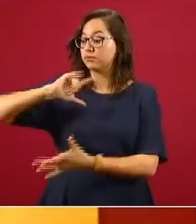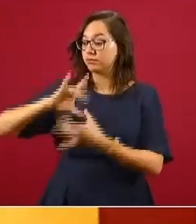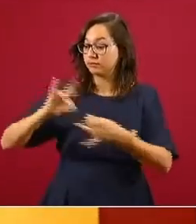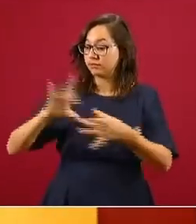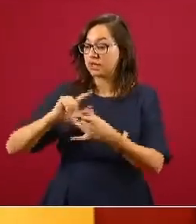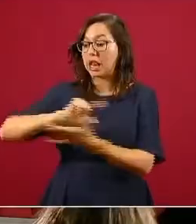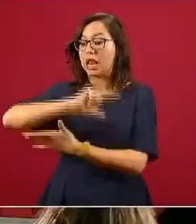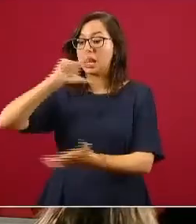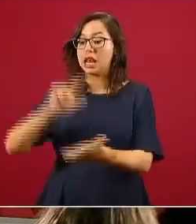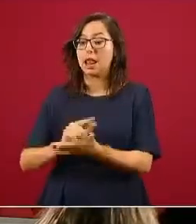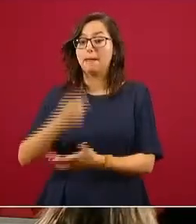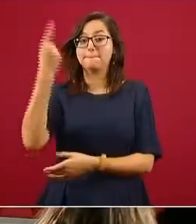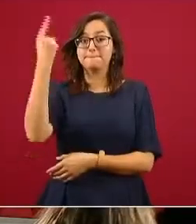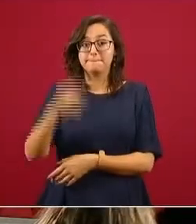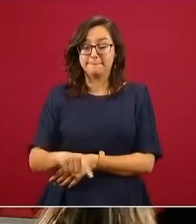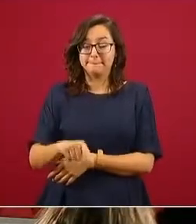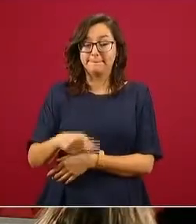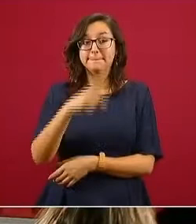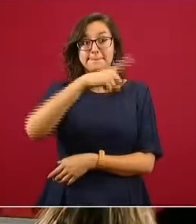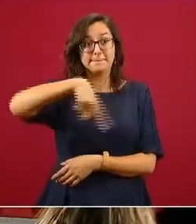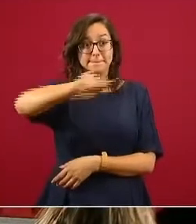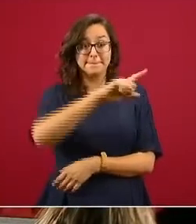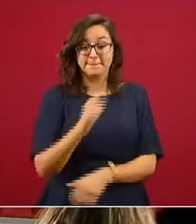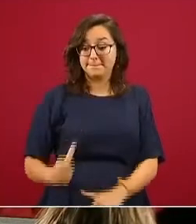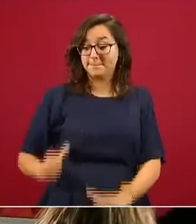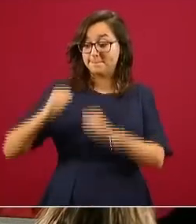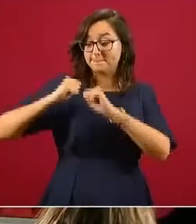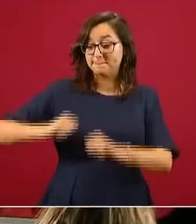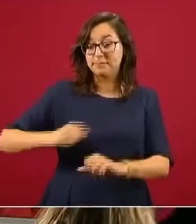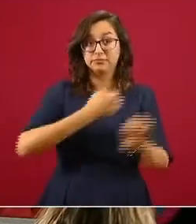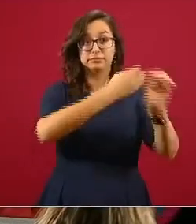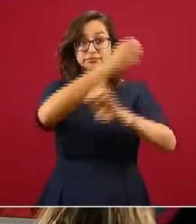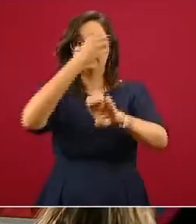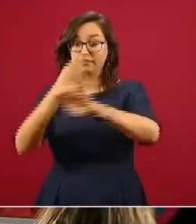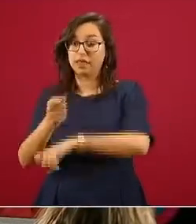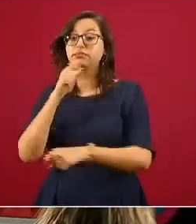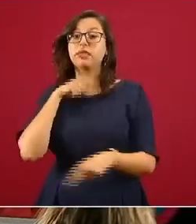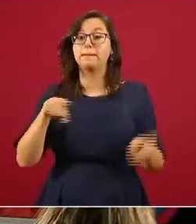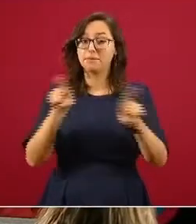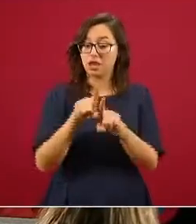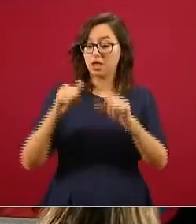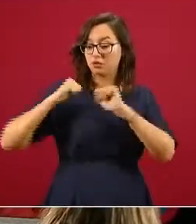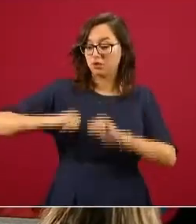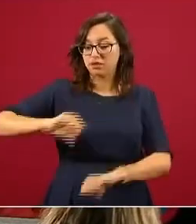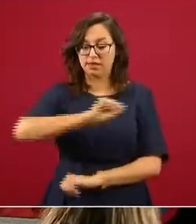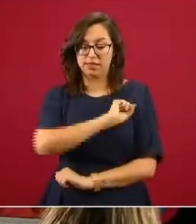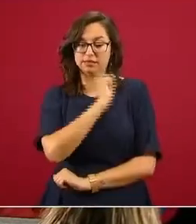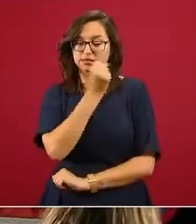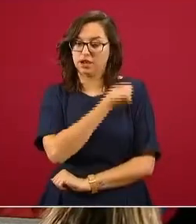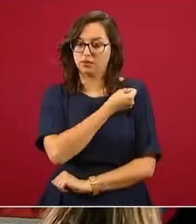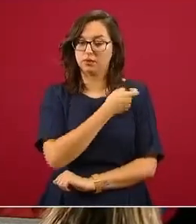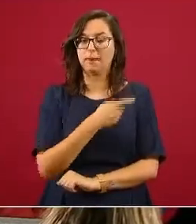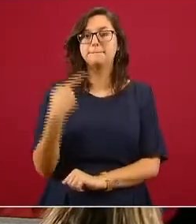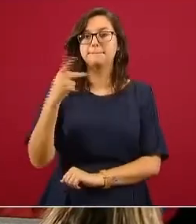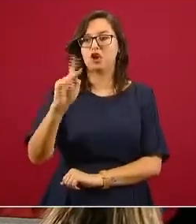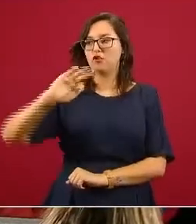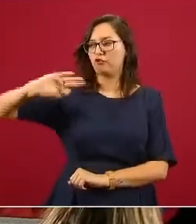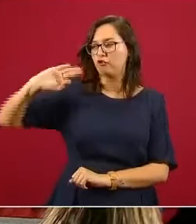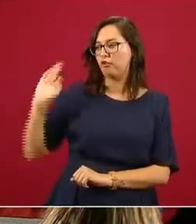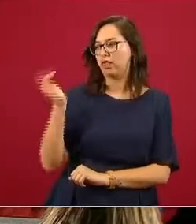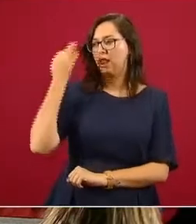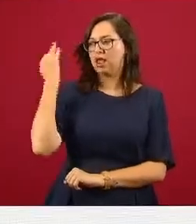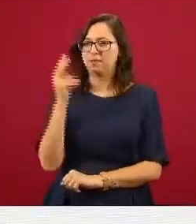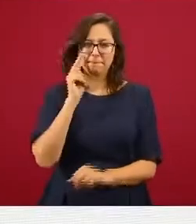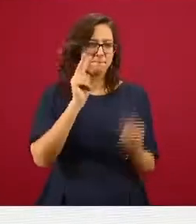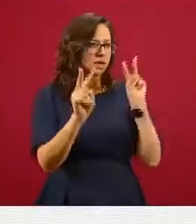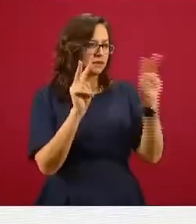ley de respuesta ante problemas de salud pública. Pero necesitábamos saber, como gobierno federal, quién sí